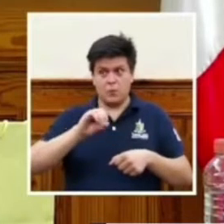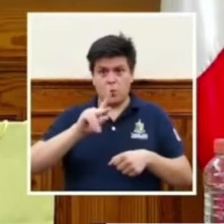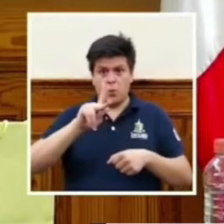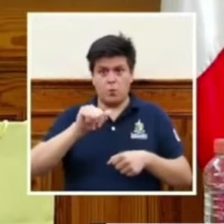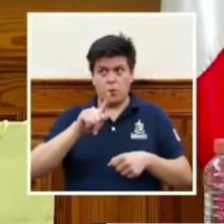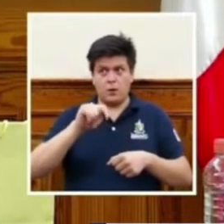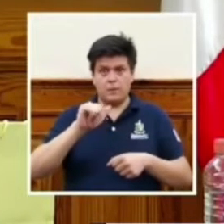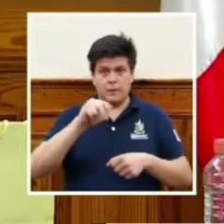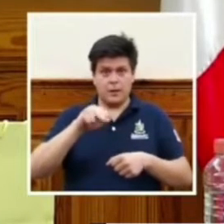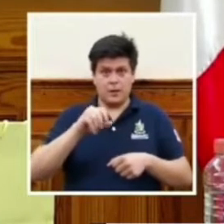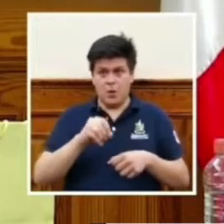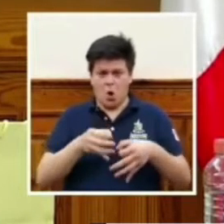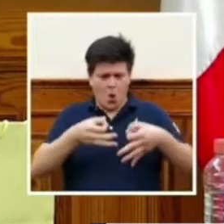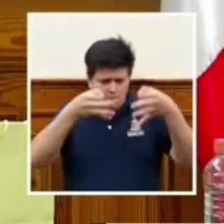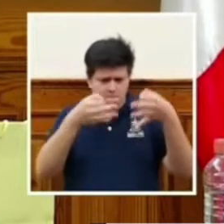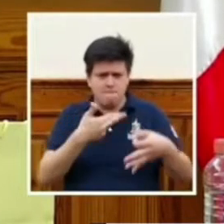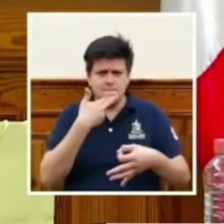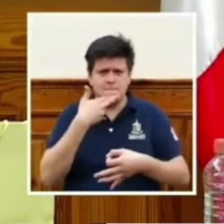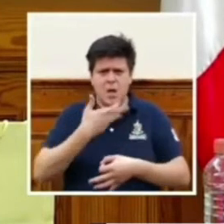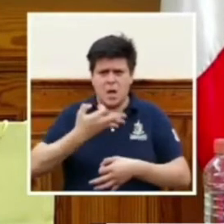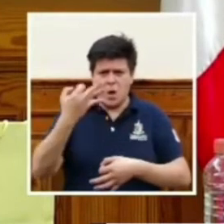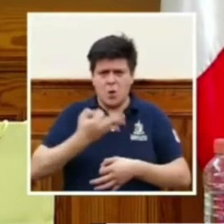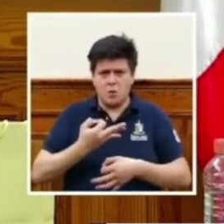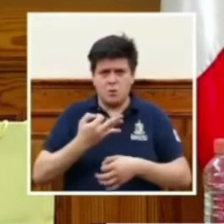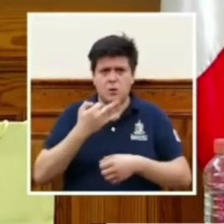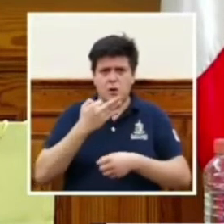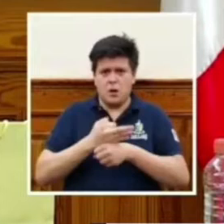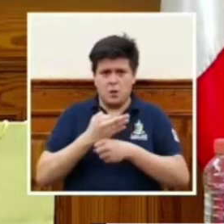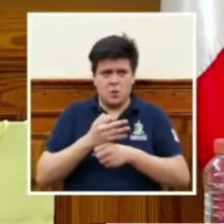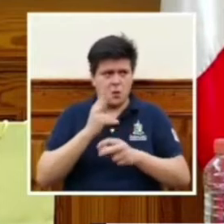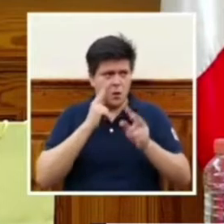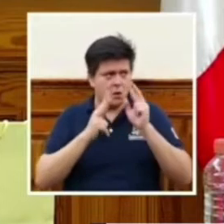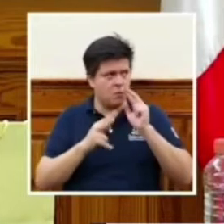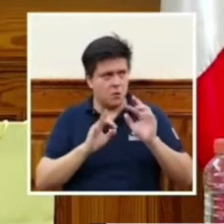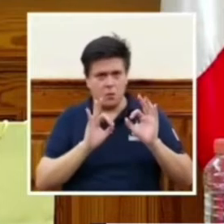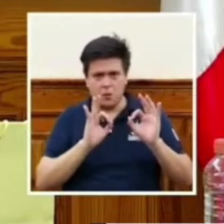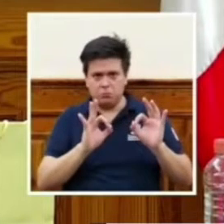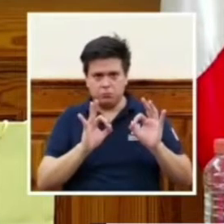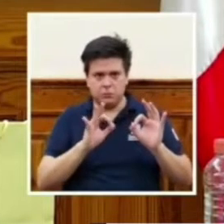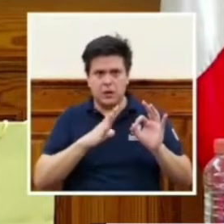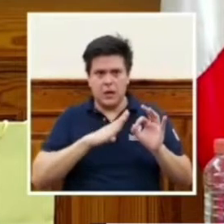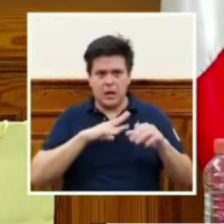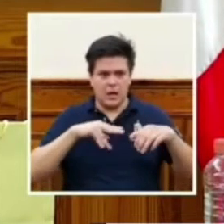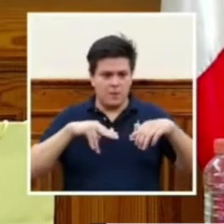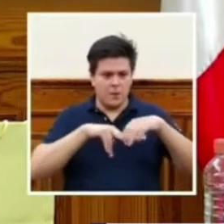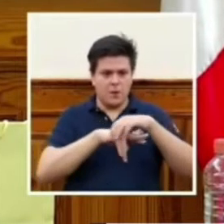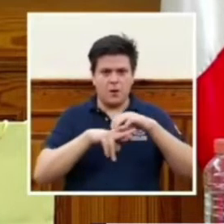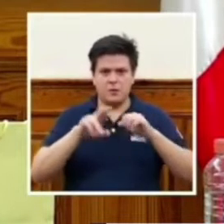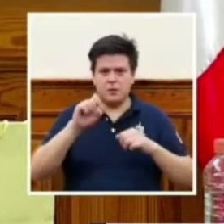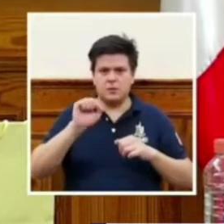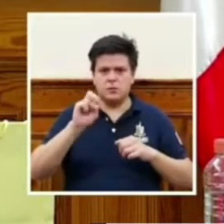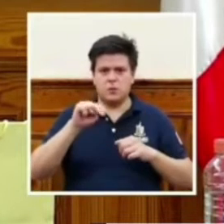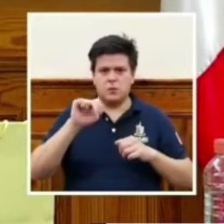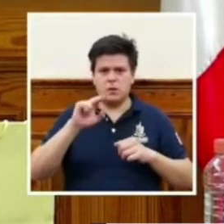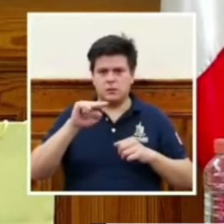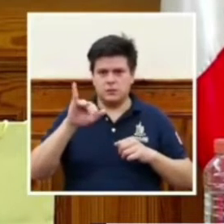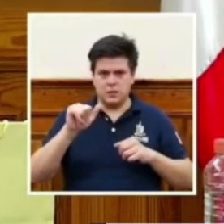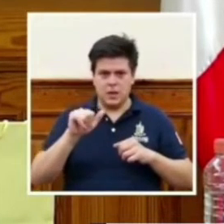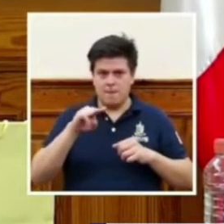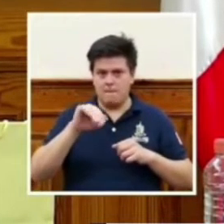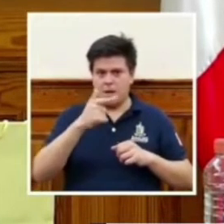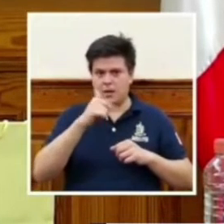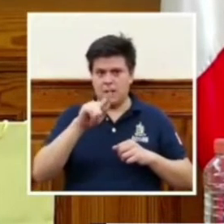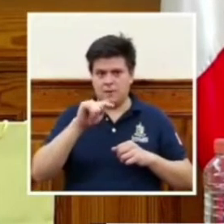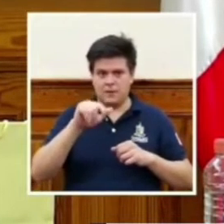mejor del país. Fue catalogado por la revista Newsweek. Con resonancia magnética nuclear, no existía una